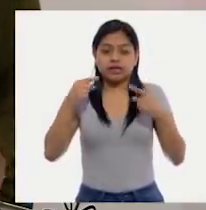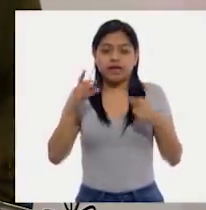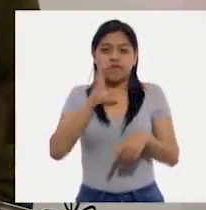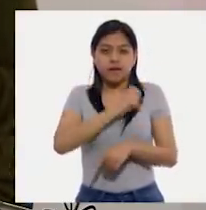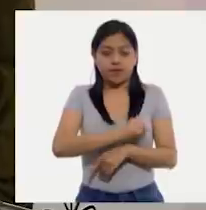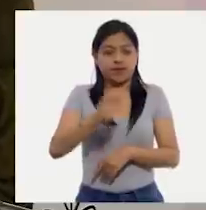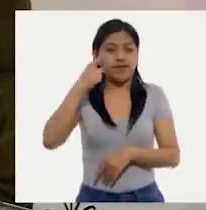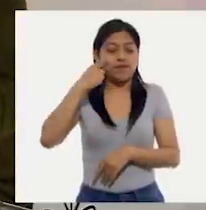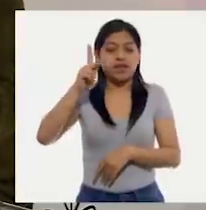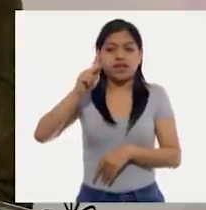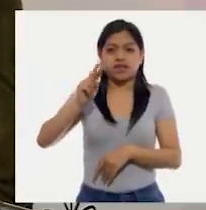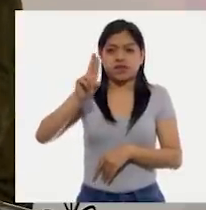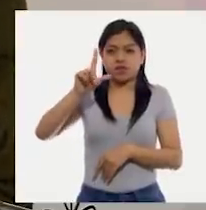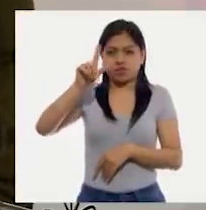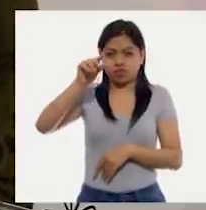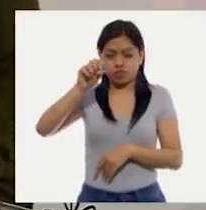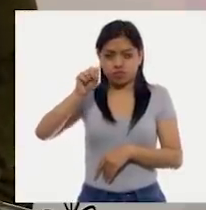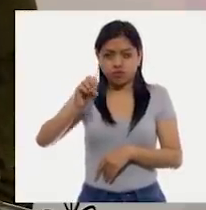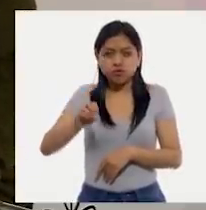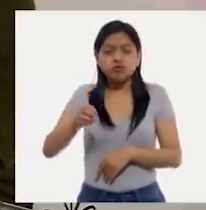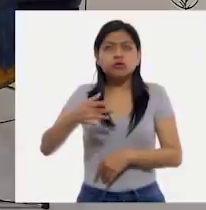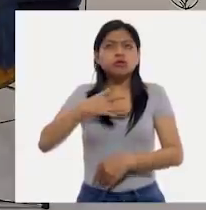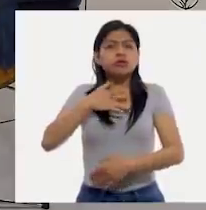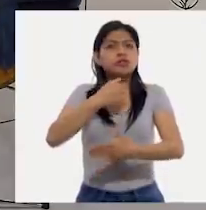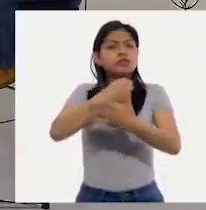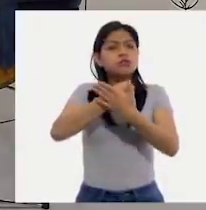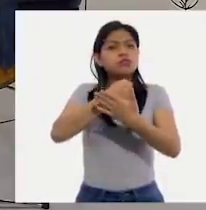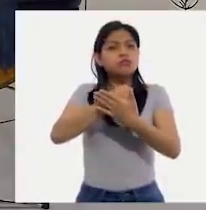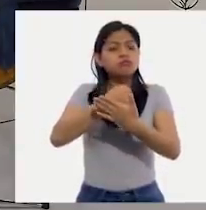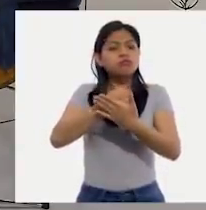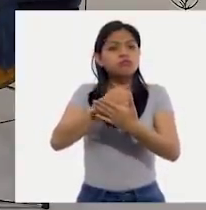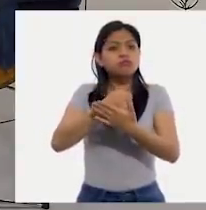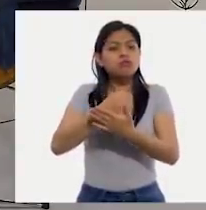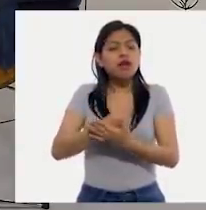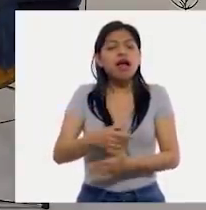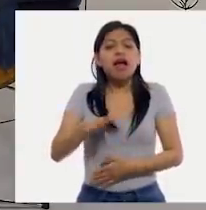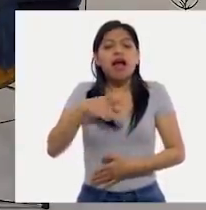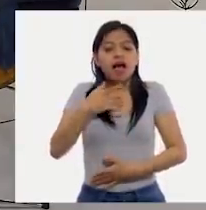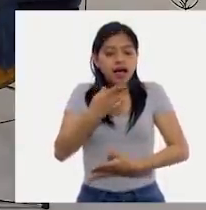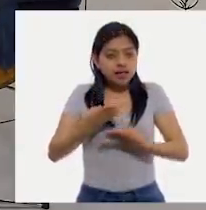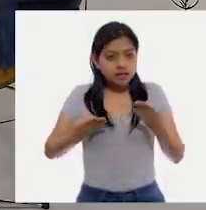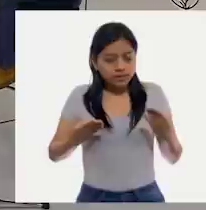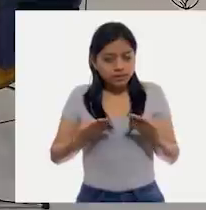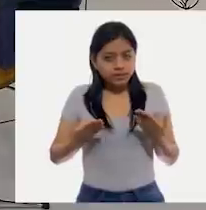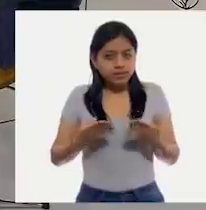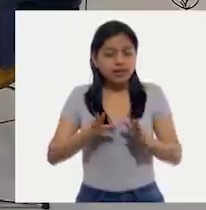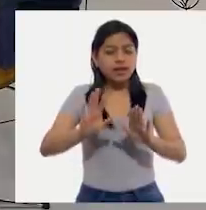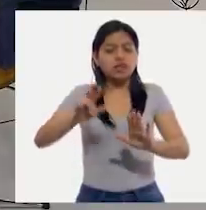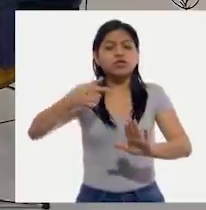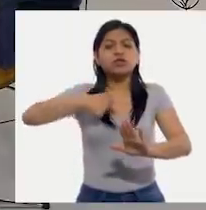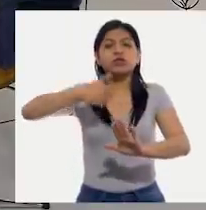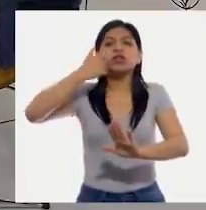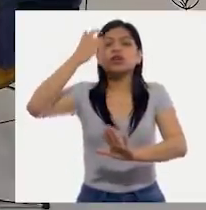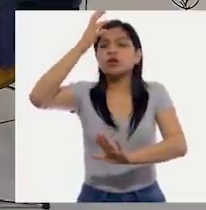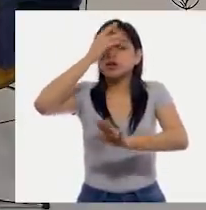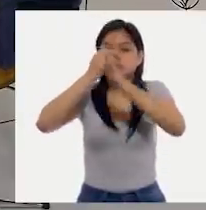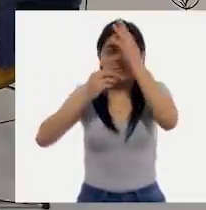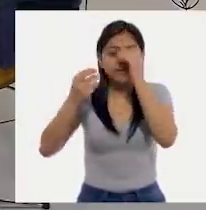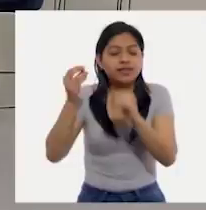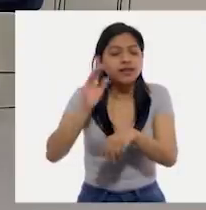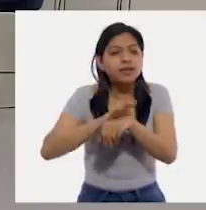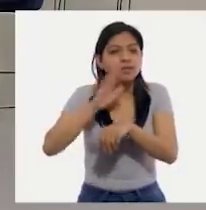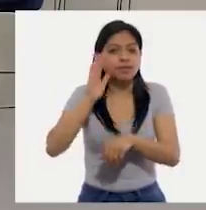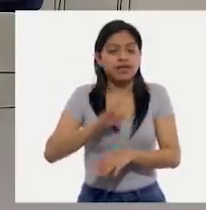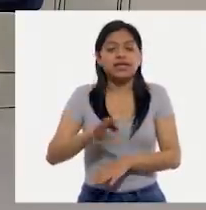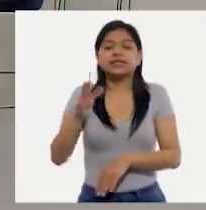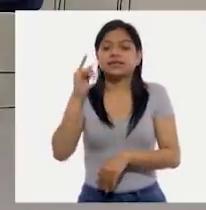pulso es lo que nos permite bailar. No, pues claro que tienes toda la razón. Pero bueno, quiero aprender más. Ay, yo quiero ahorita aprender más. A ver